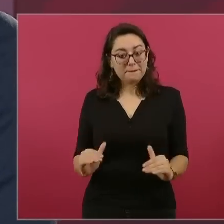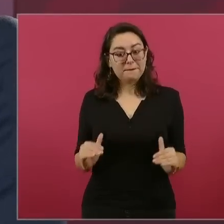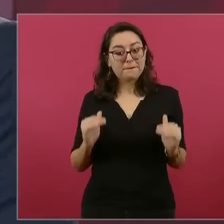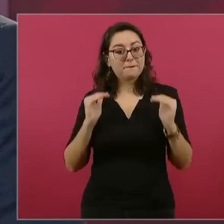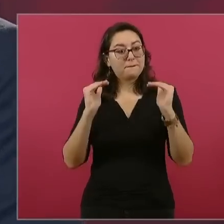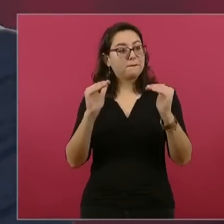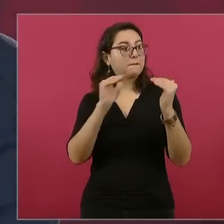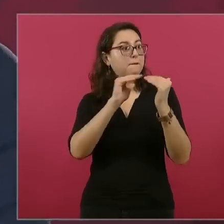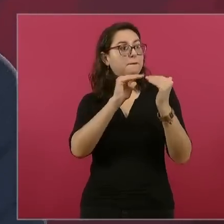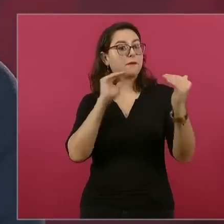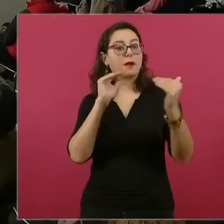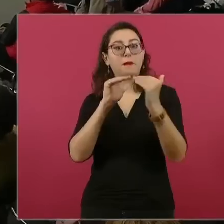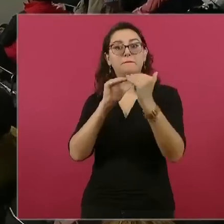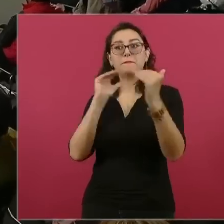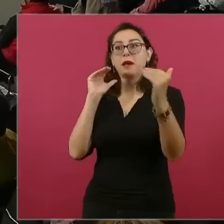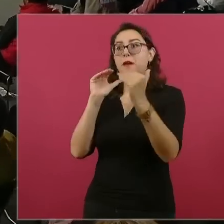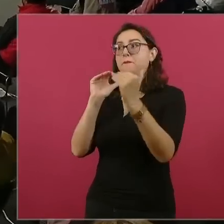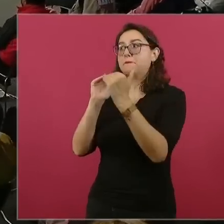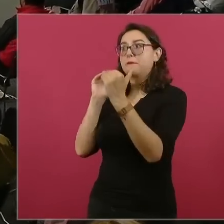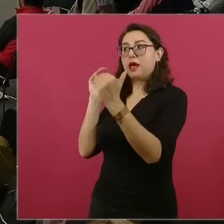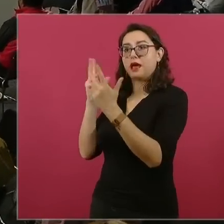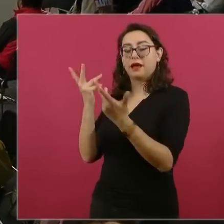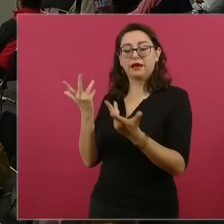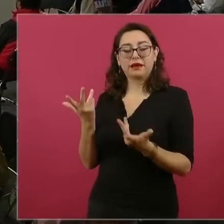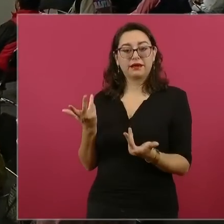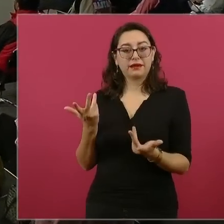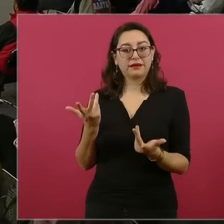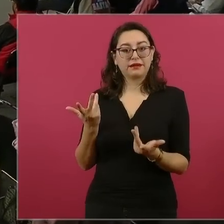Ni modo que para nombrar